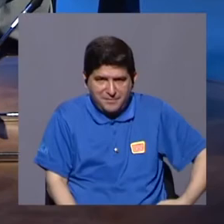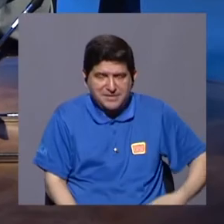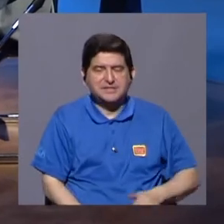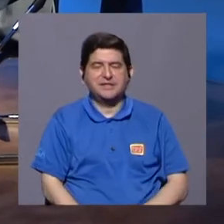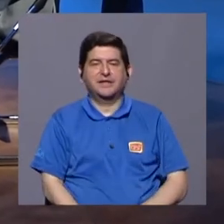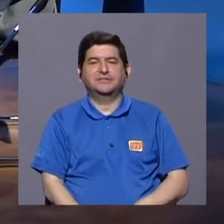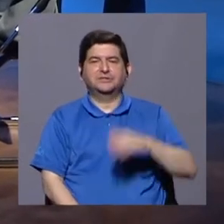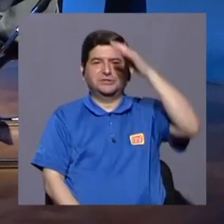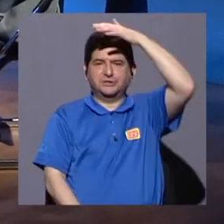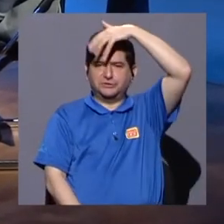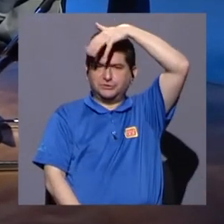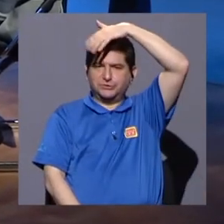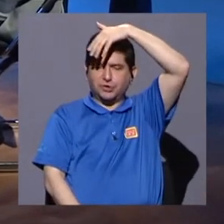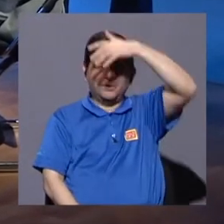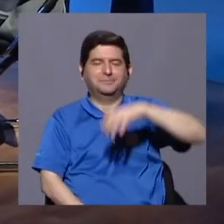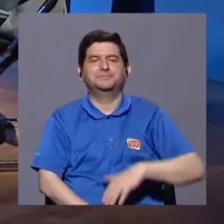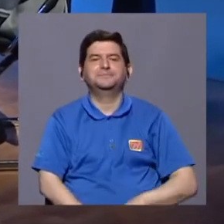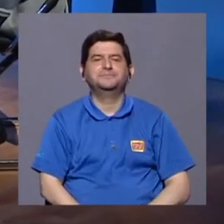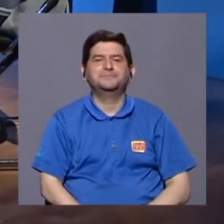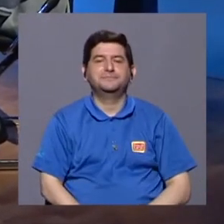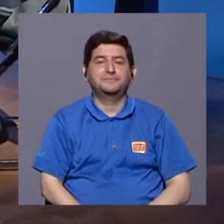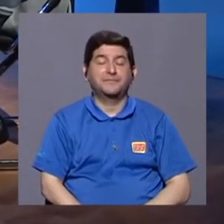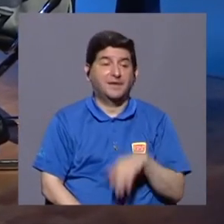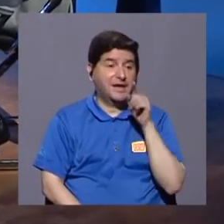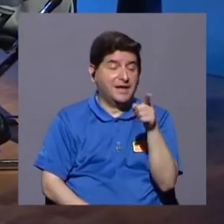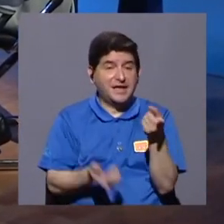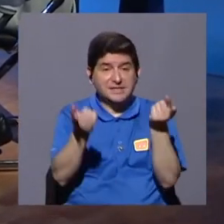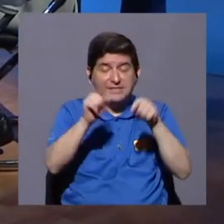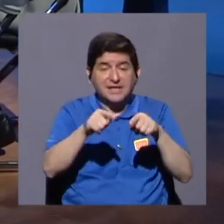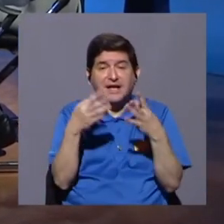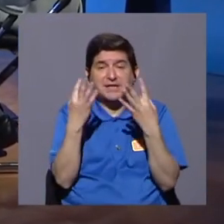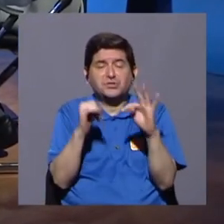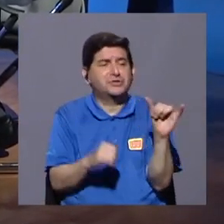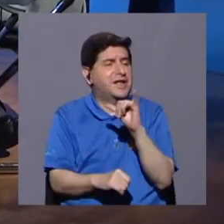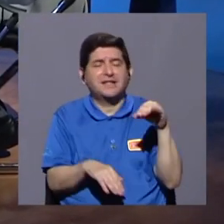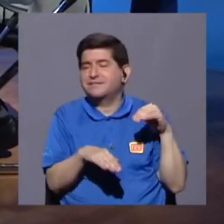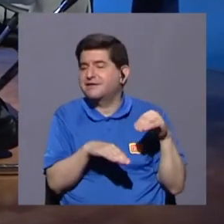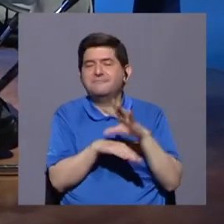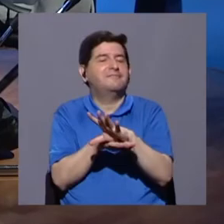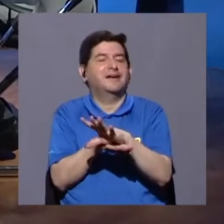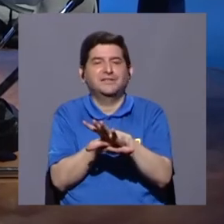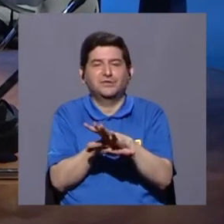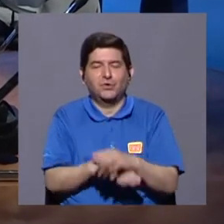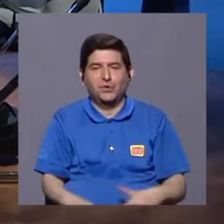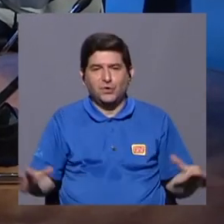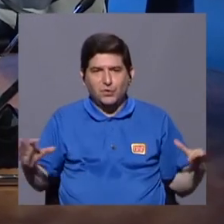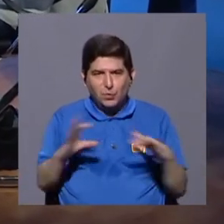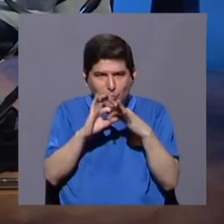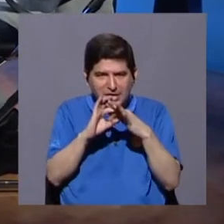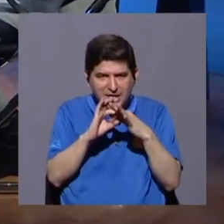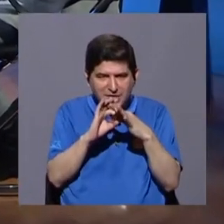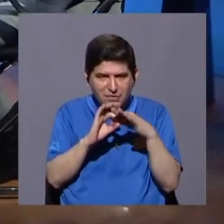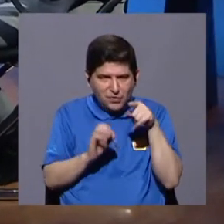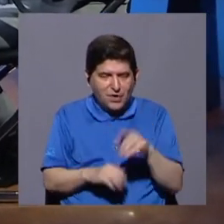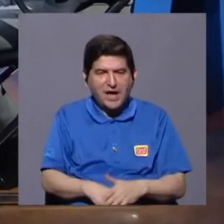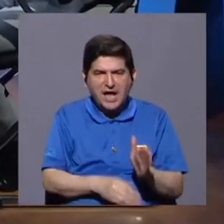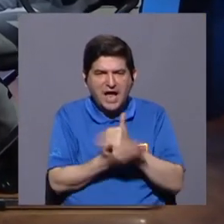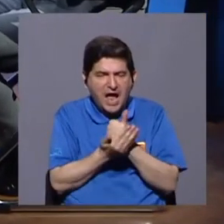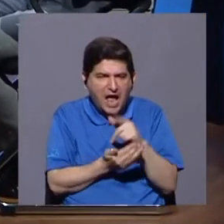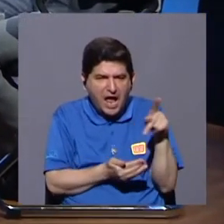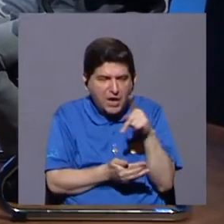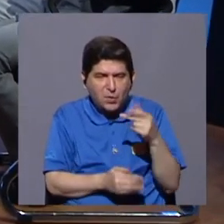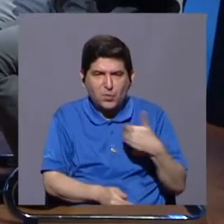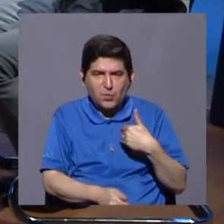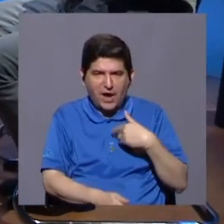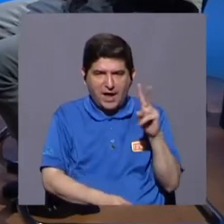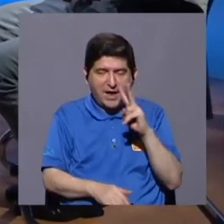verdad que es en esencia viene viene buscando el mismo efecto el efecto de unirse a la proteína alguna de las proteínas del